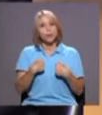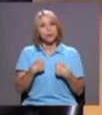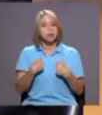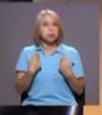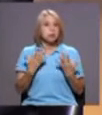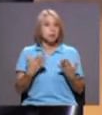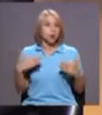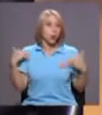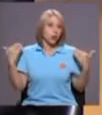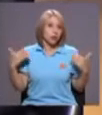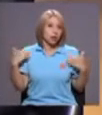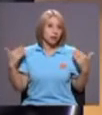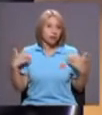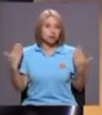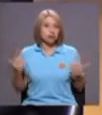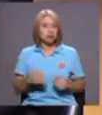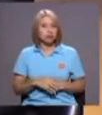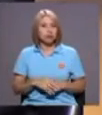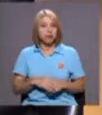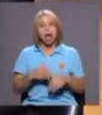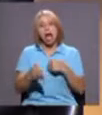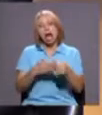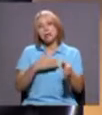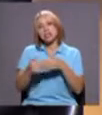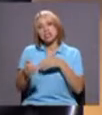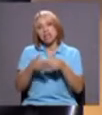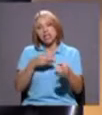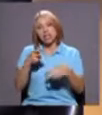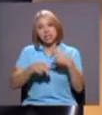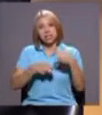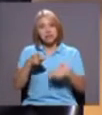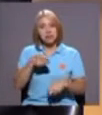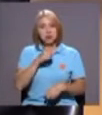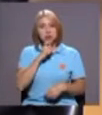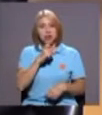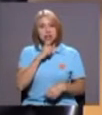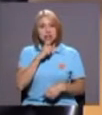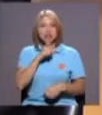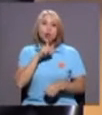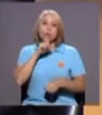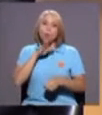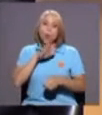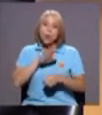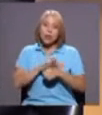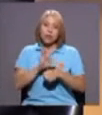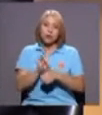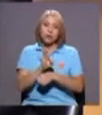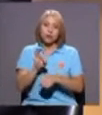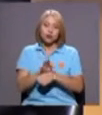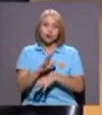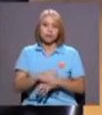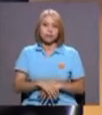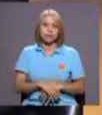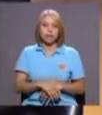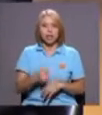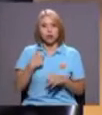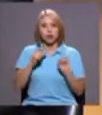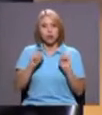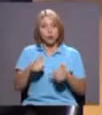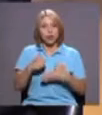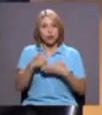pues contento, a pesar de las dificultades, cumpliendo una función en lo que yo pueda